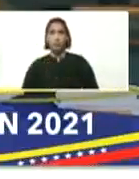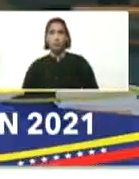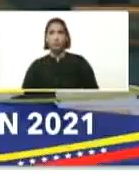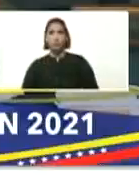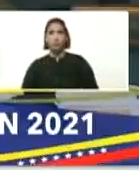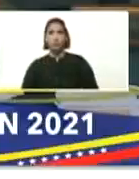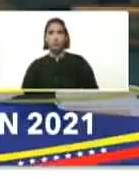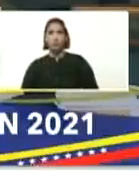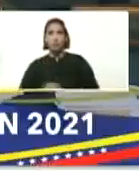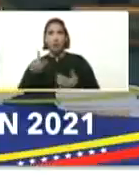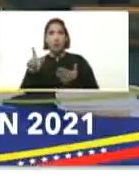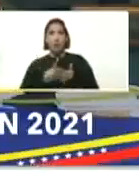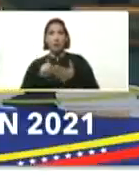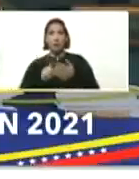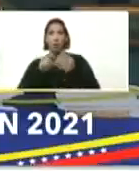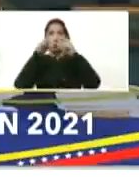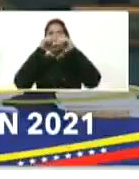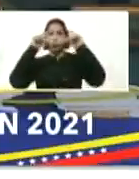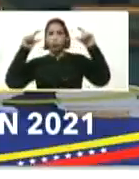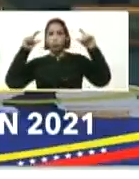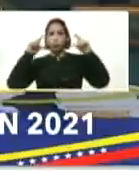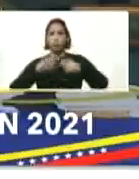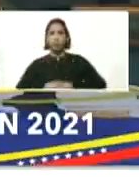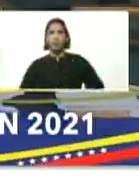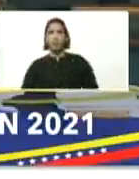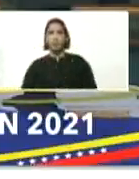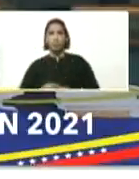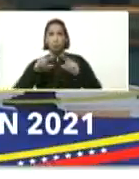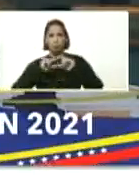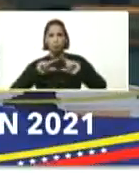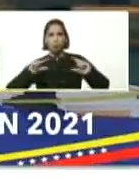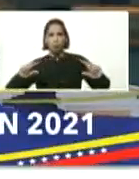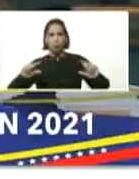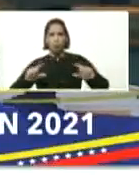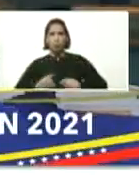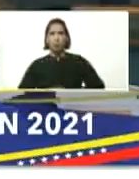el libro de lo de arriba y lo de abajo.